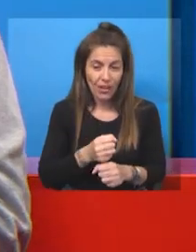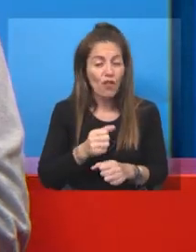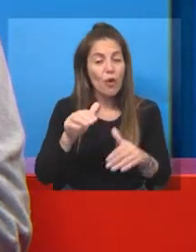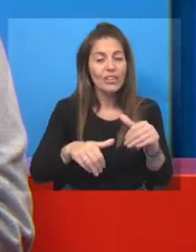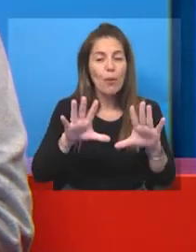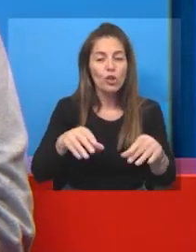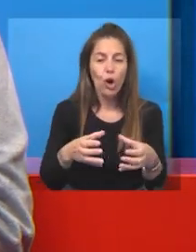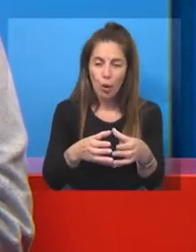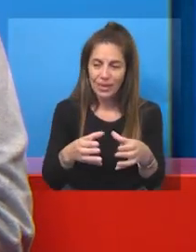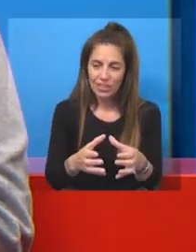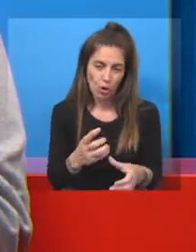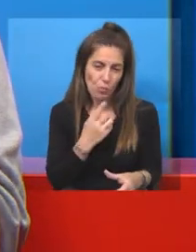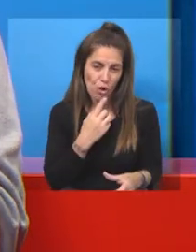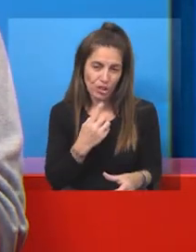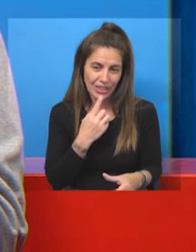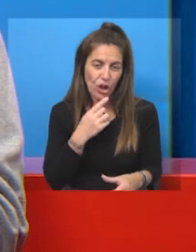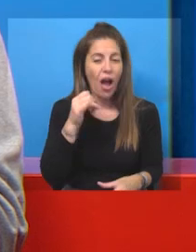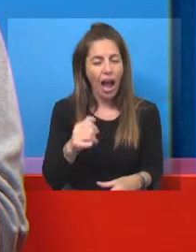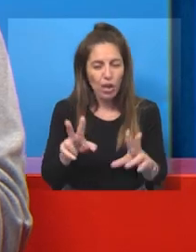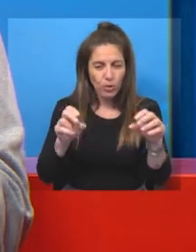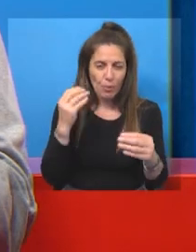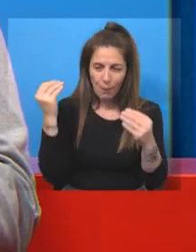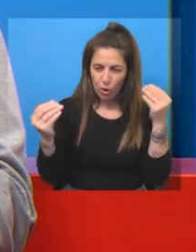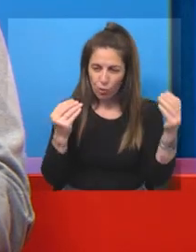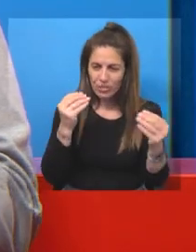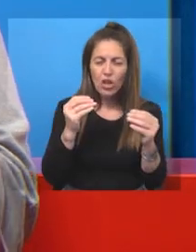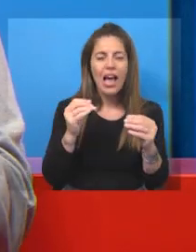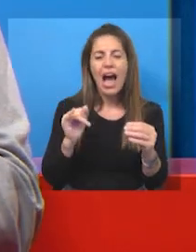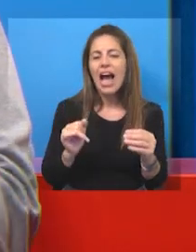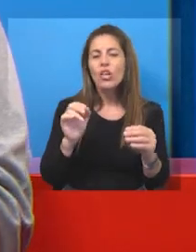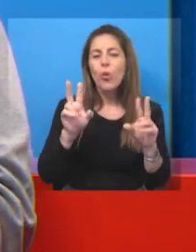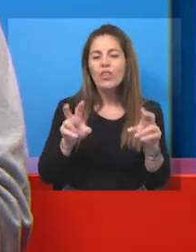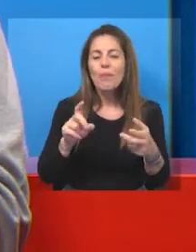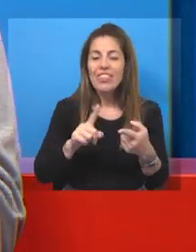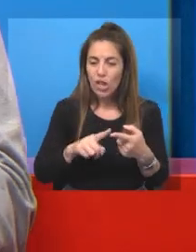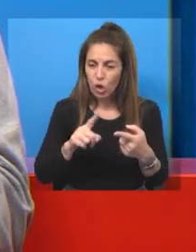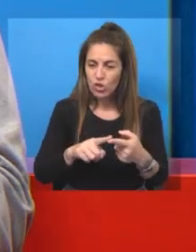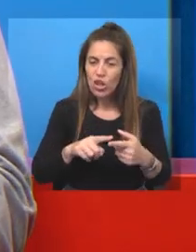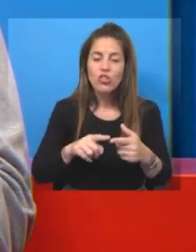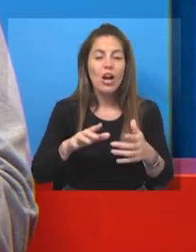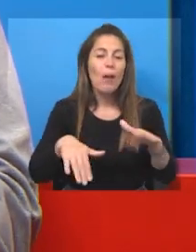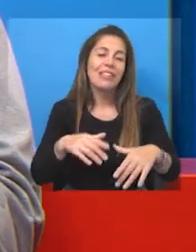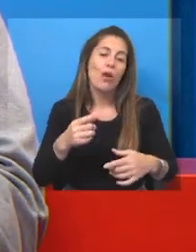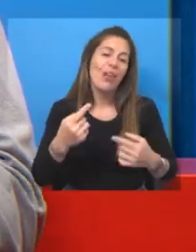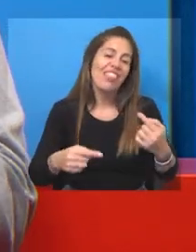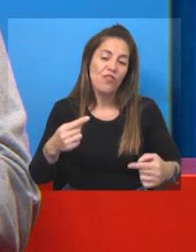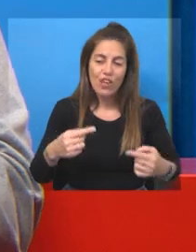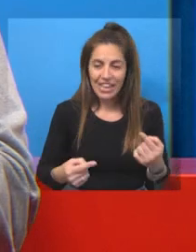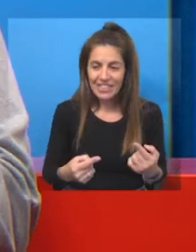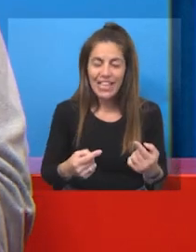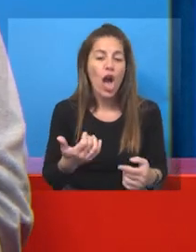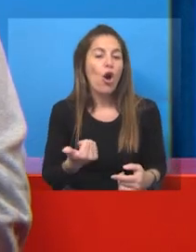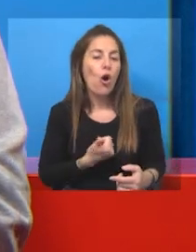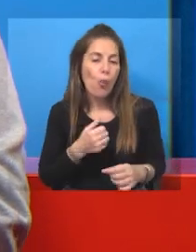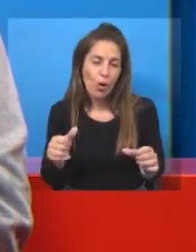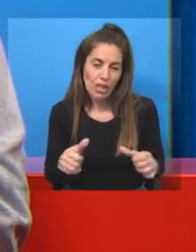políticos por lo tanto eh digamos hay un tema de preocupación hay un tema de consenso quizá este vamos a tener algunos matices en los comos